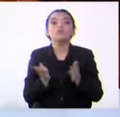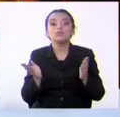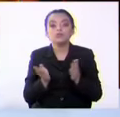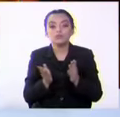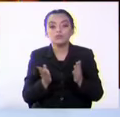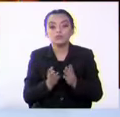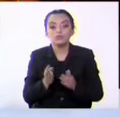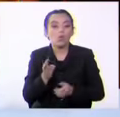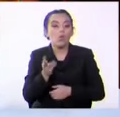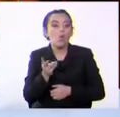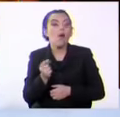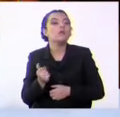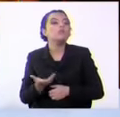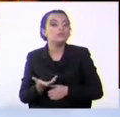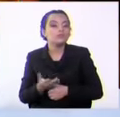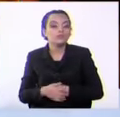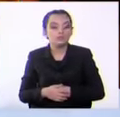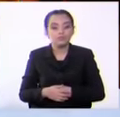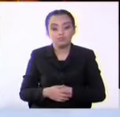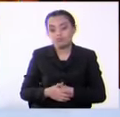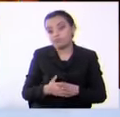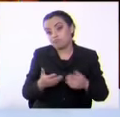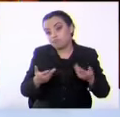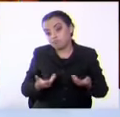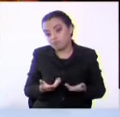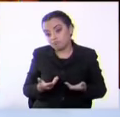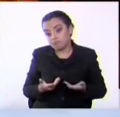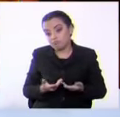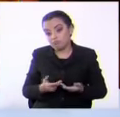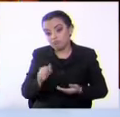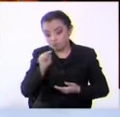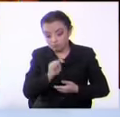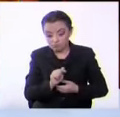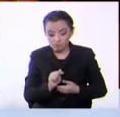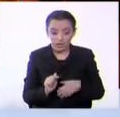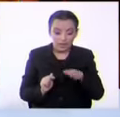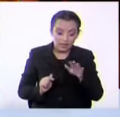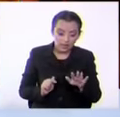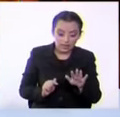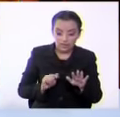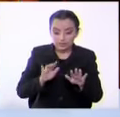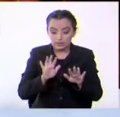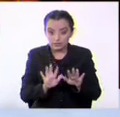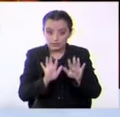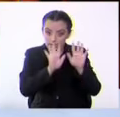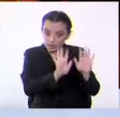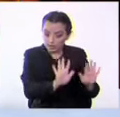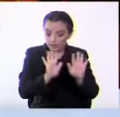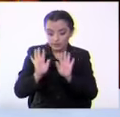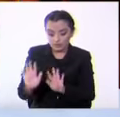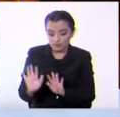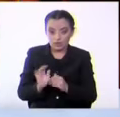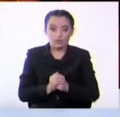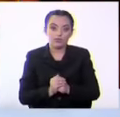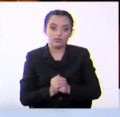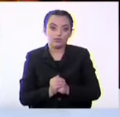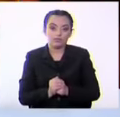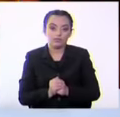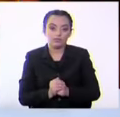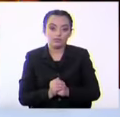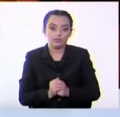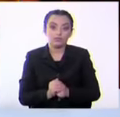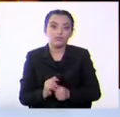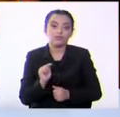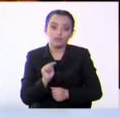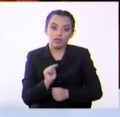que será? Ahora, por el momento, como hay 10 y 10 chibolas de cada una, digamos que sus frecuencias alélicas